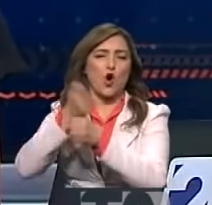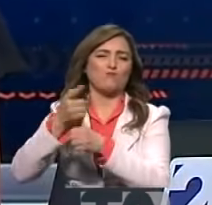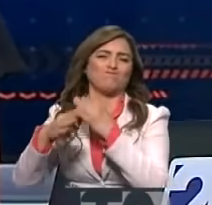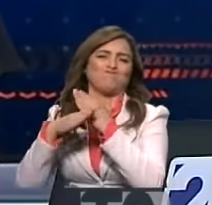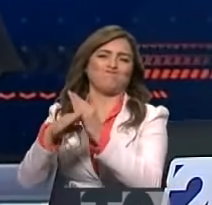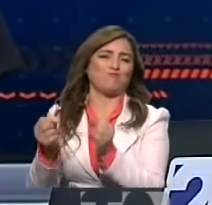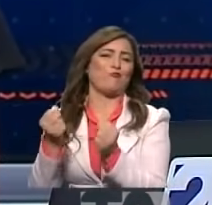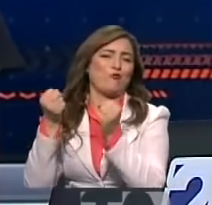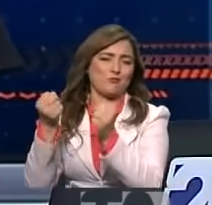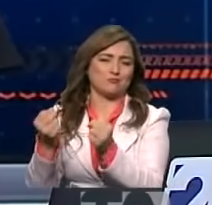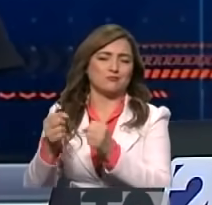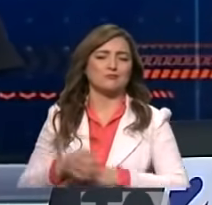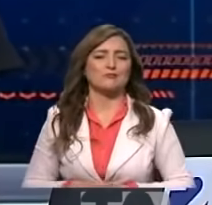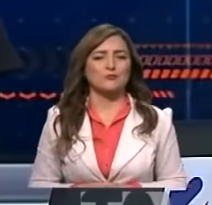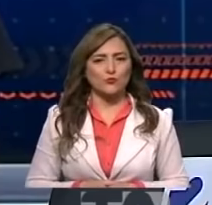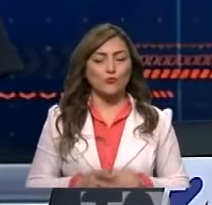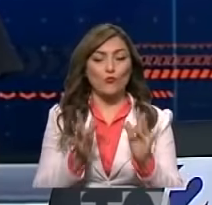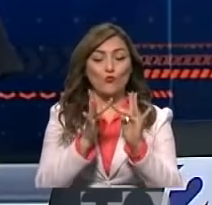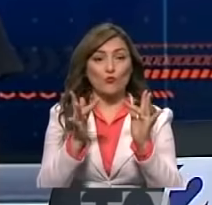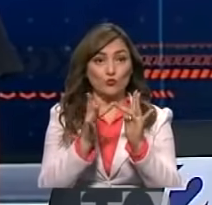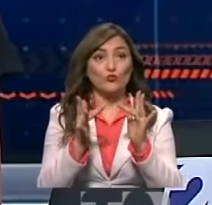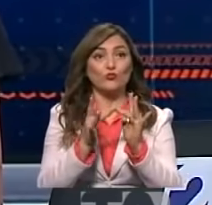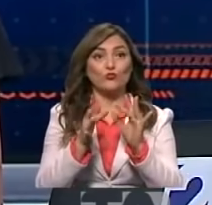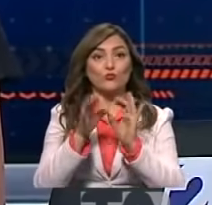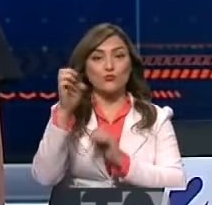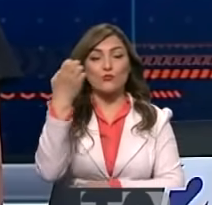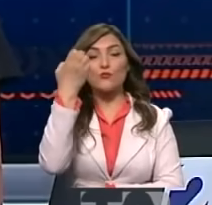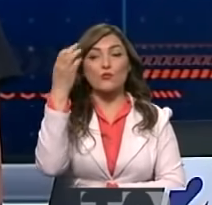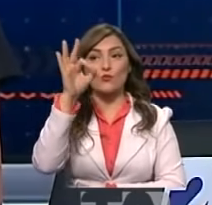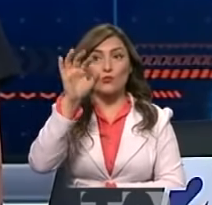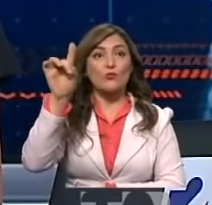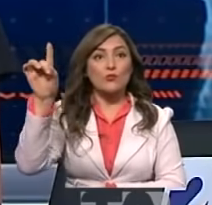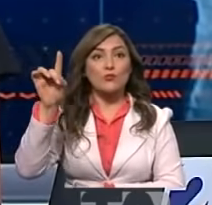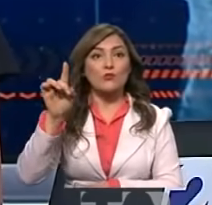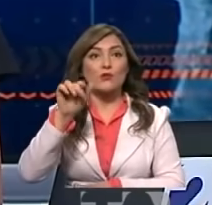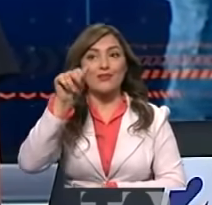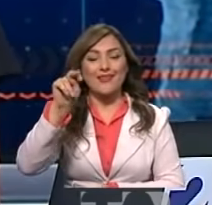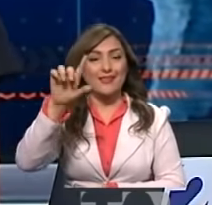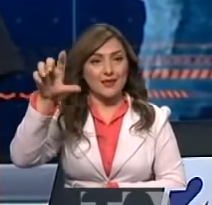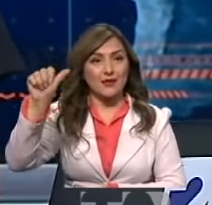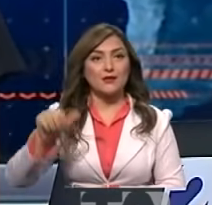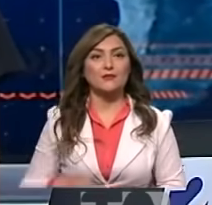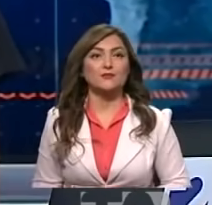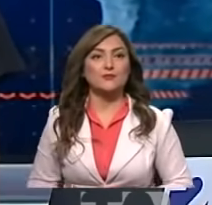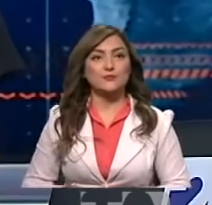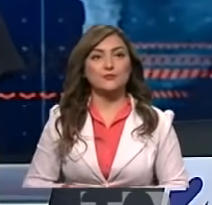del EQ911 con nuestra compañera Daniela Valencia. Daniela, buenas tardes, cuéntanos más.